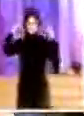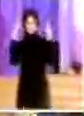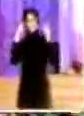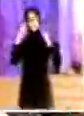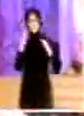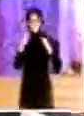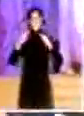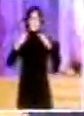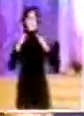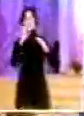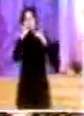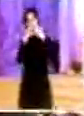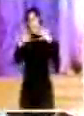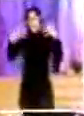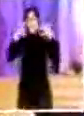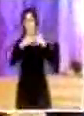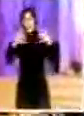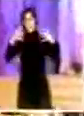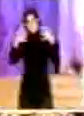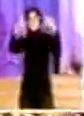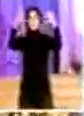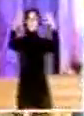Yo con esta estrofa les diré